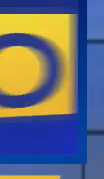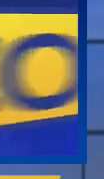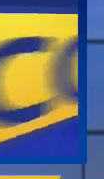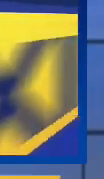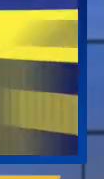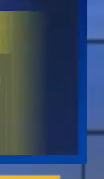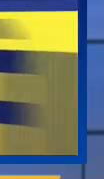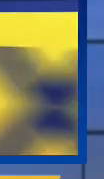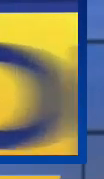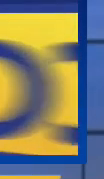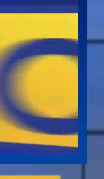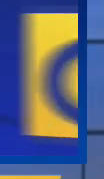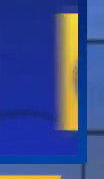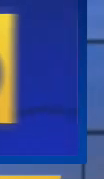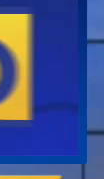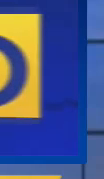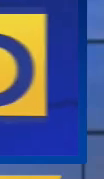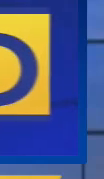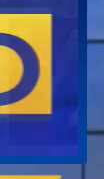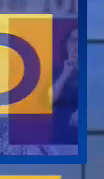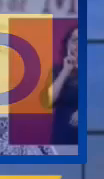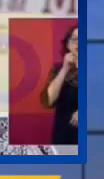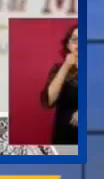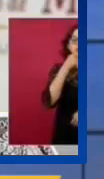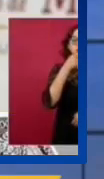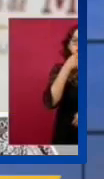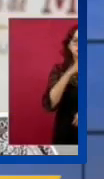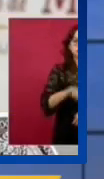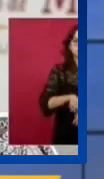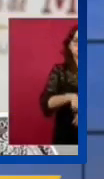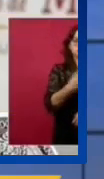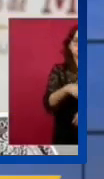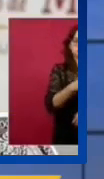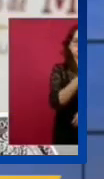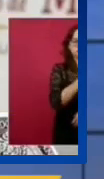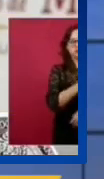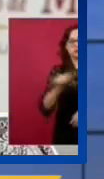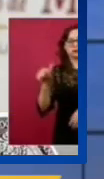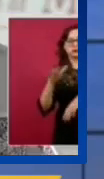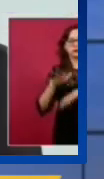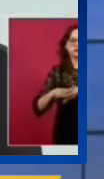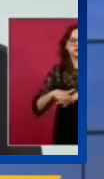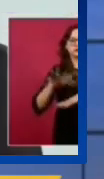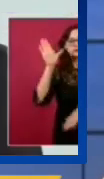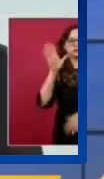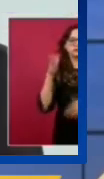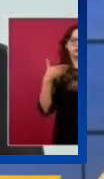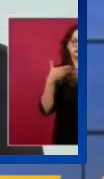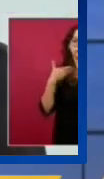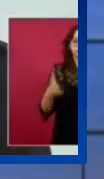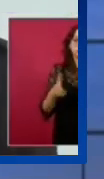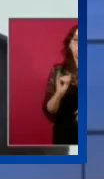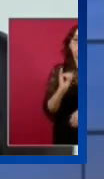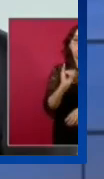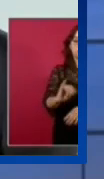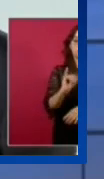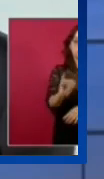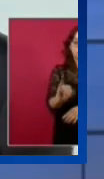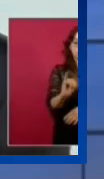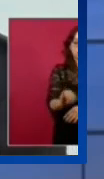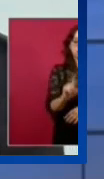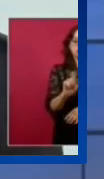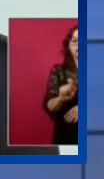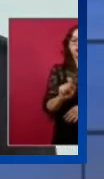covite cubrebocas ya no es imprescindible en la presentación del pulso de la salud adelantó que el boletín